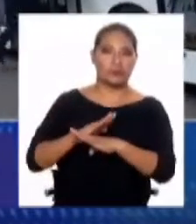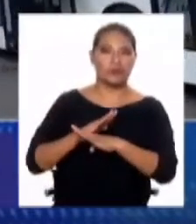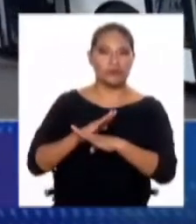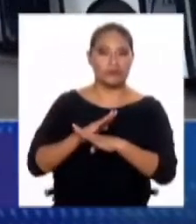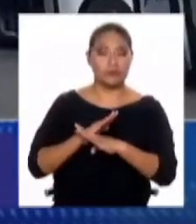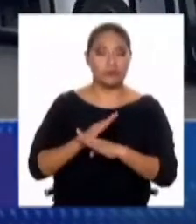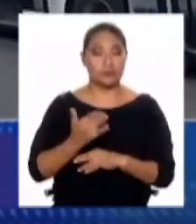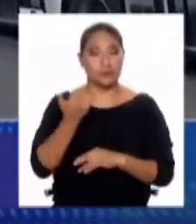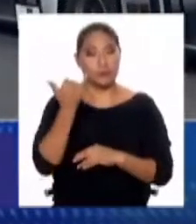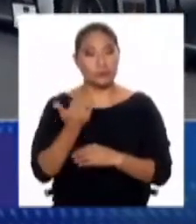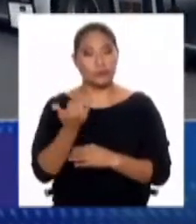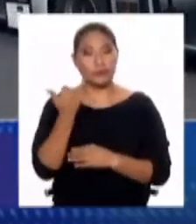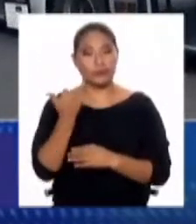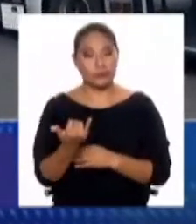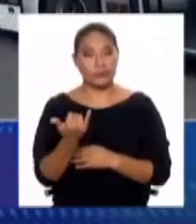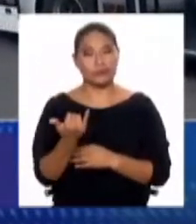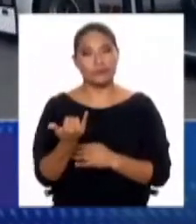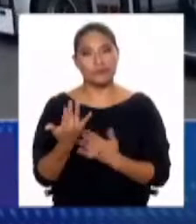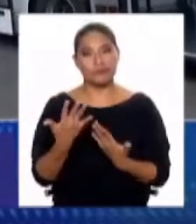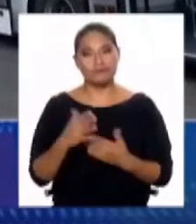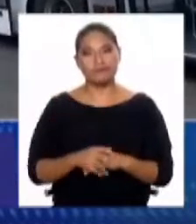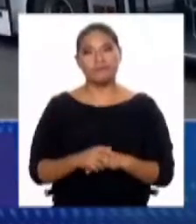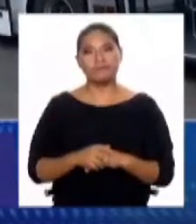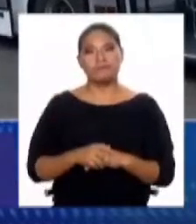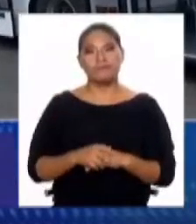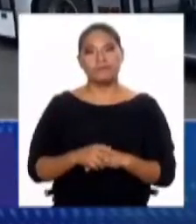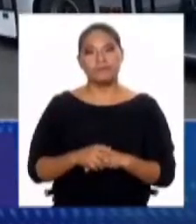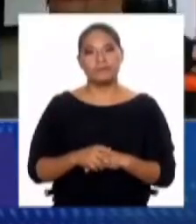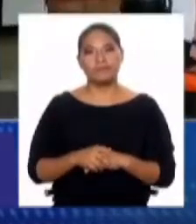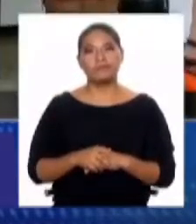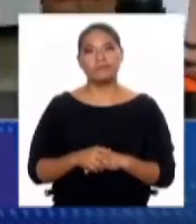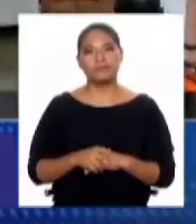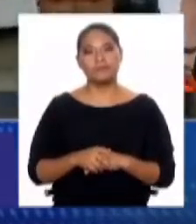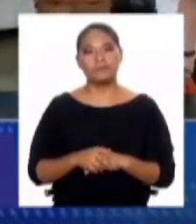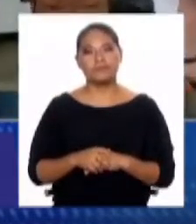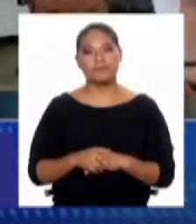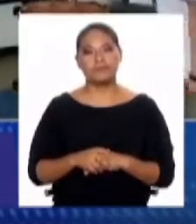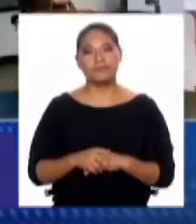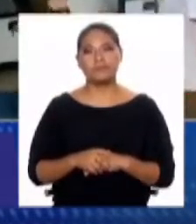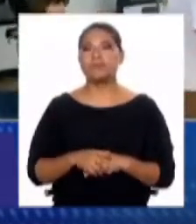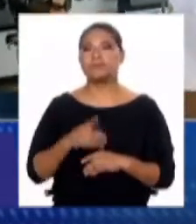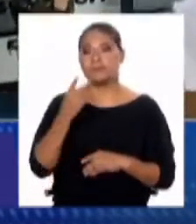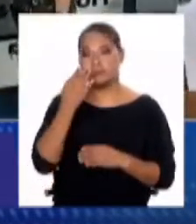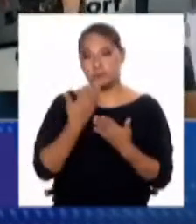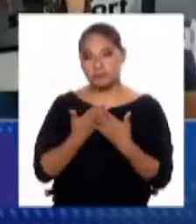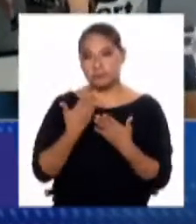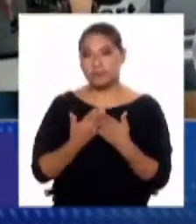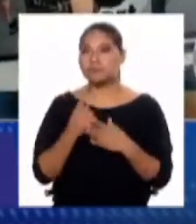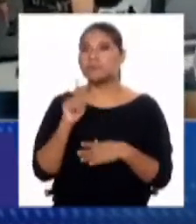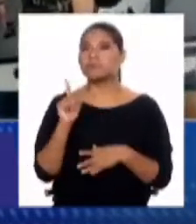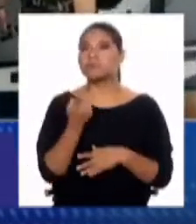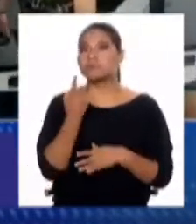día, para empezar, los electores primero van a ver cómo está